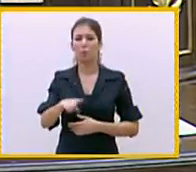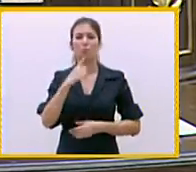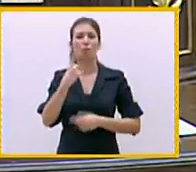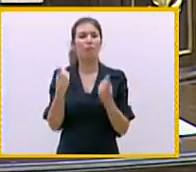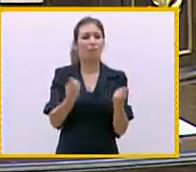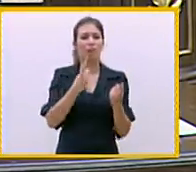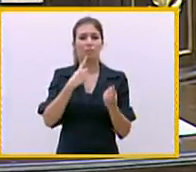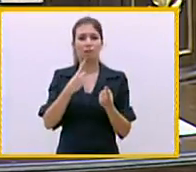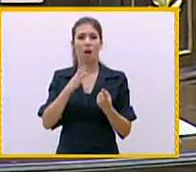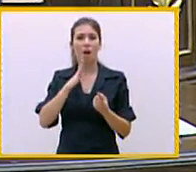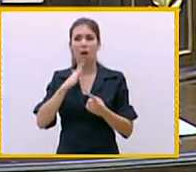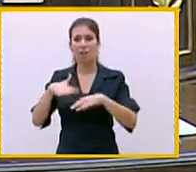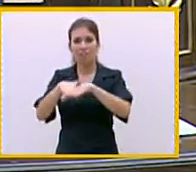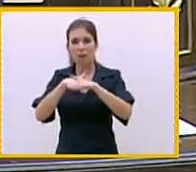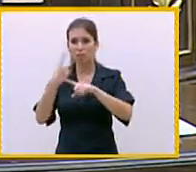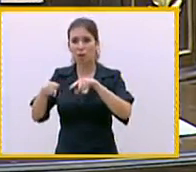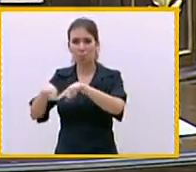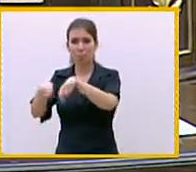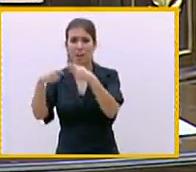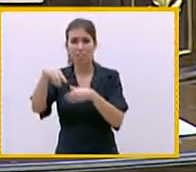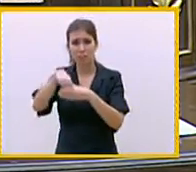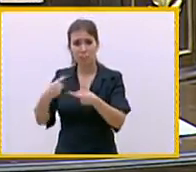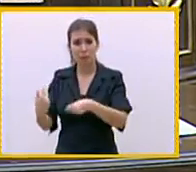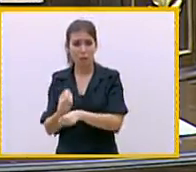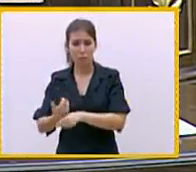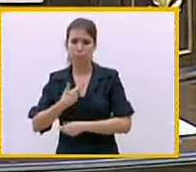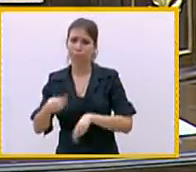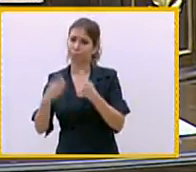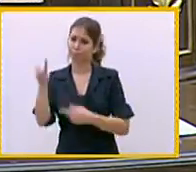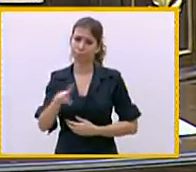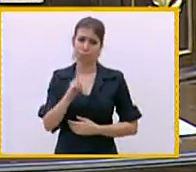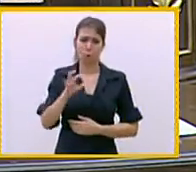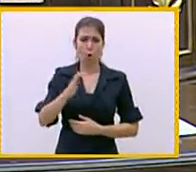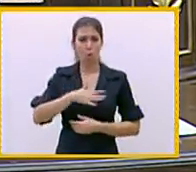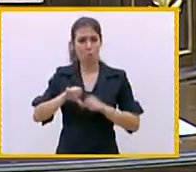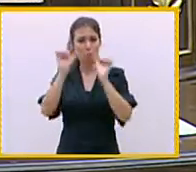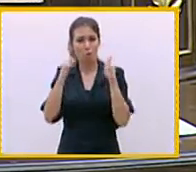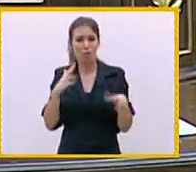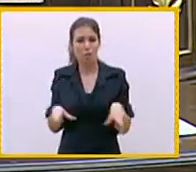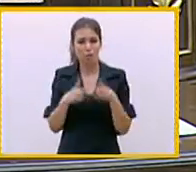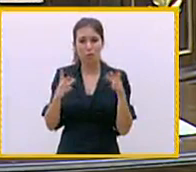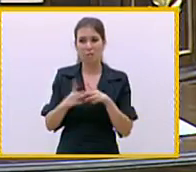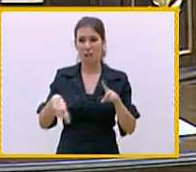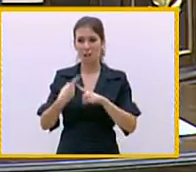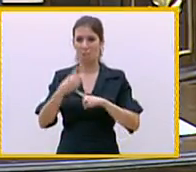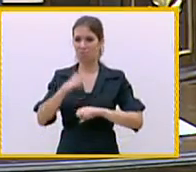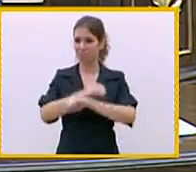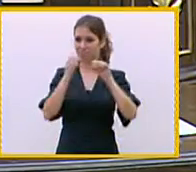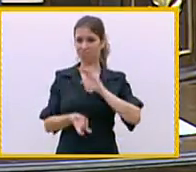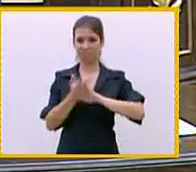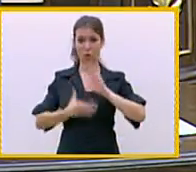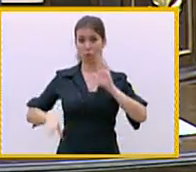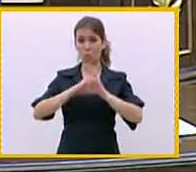equilibrios sociales básicos de nuestro mercado de trabajo o de quebrar nuestro modelo social y constitucional. A costa de eso,